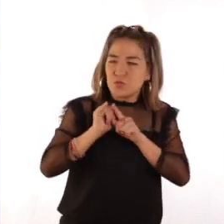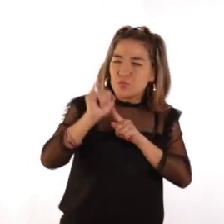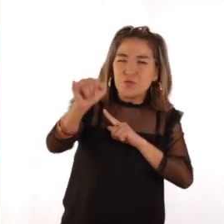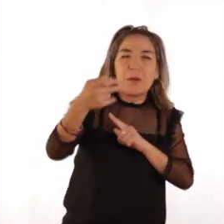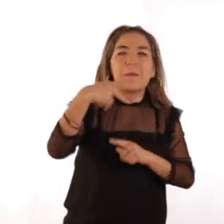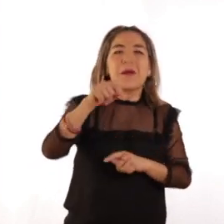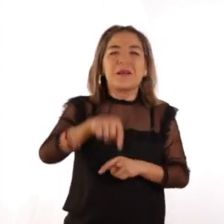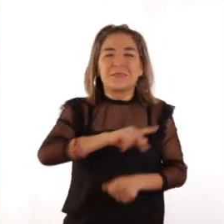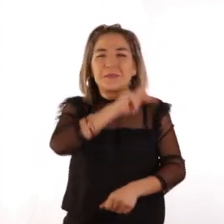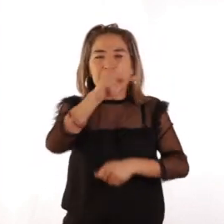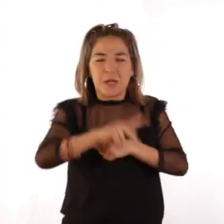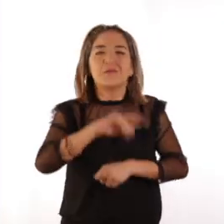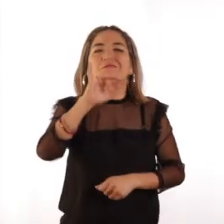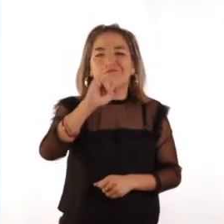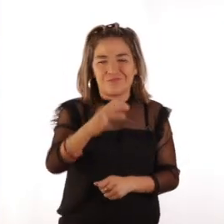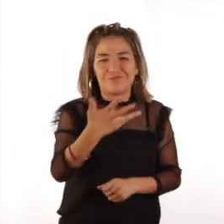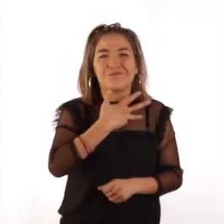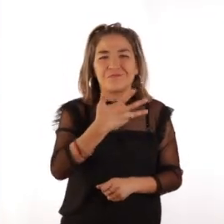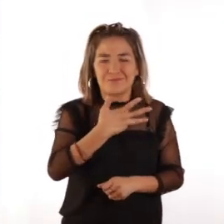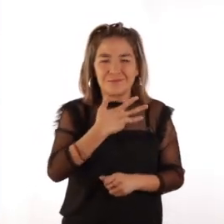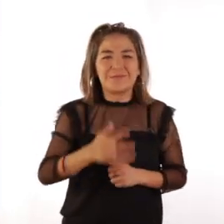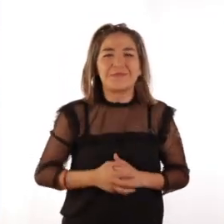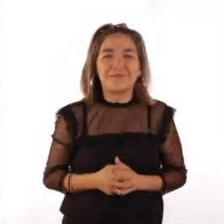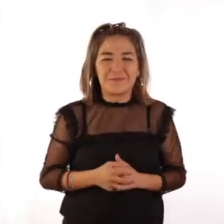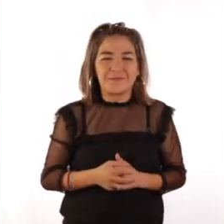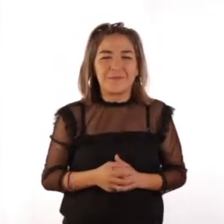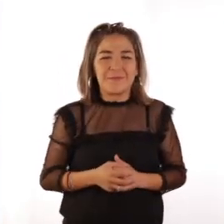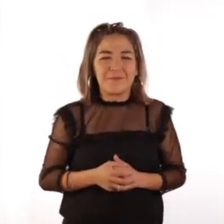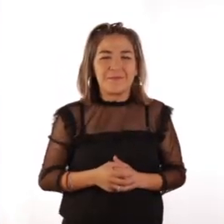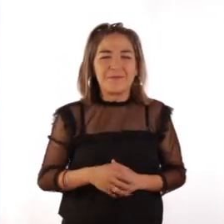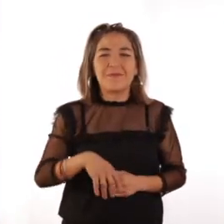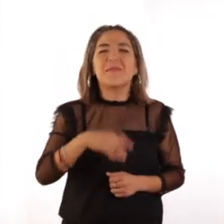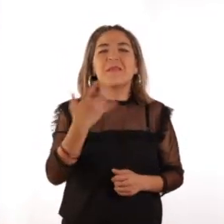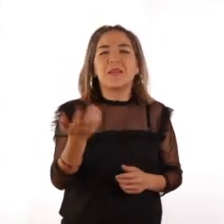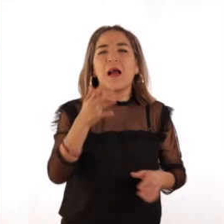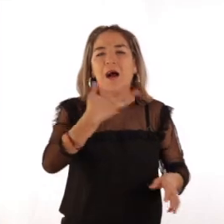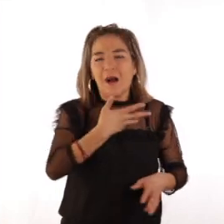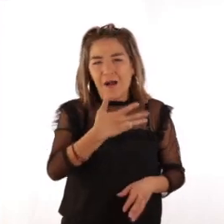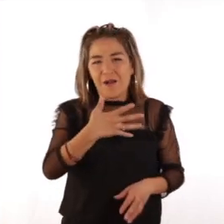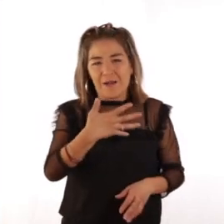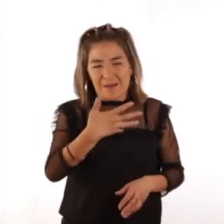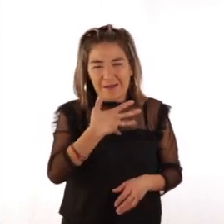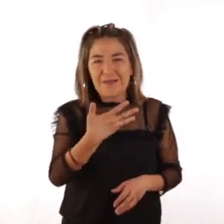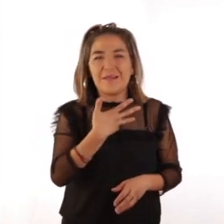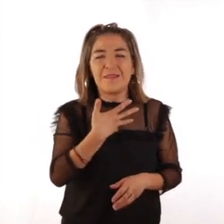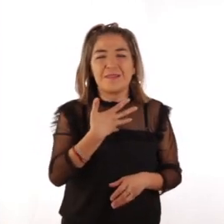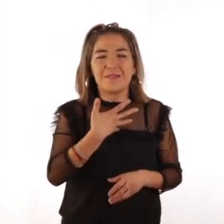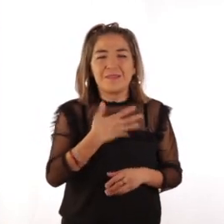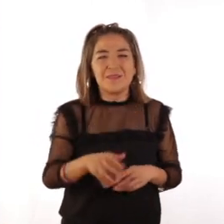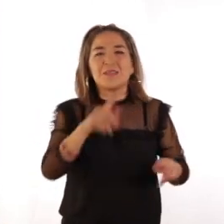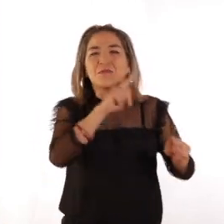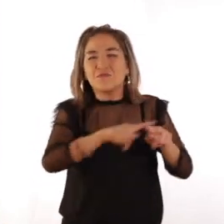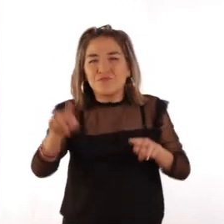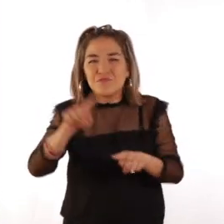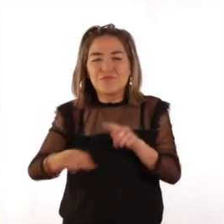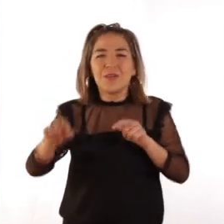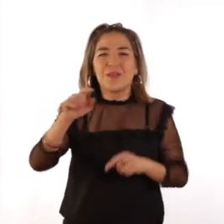llega, pero sea parte de un país? Sí, desde luego. Hay una serie de